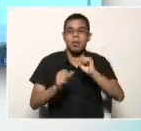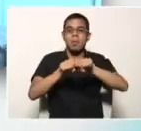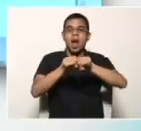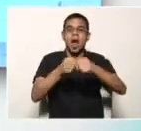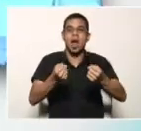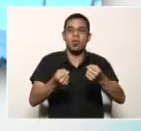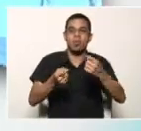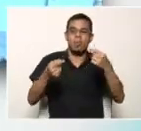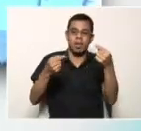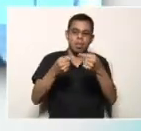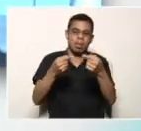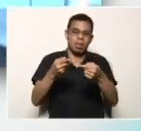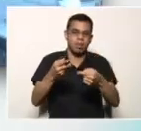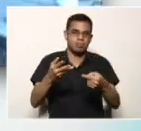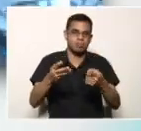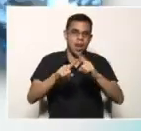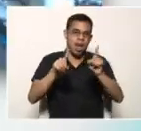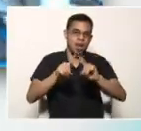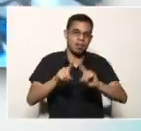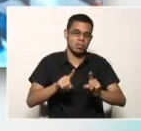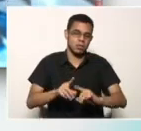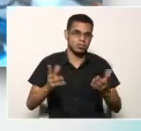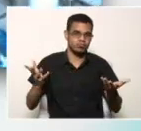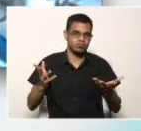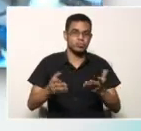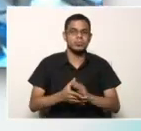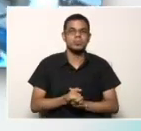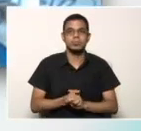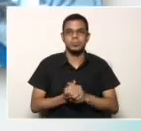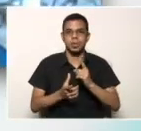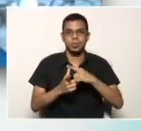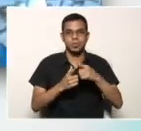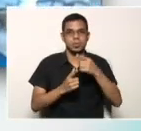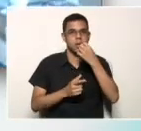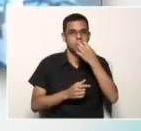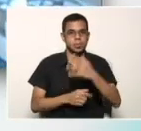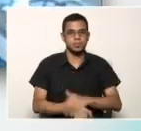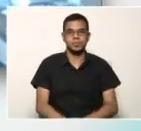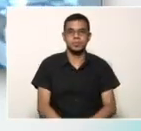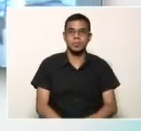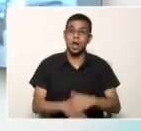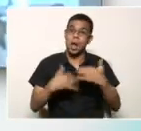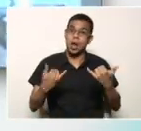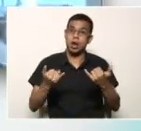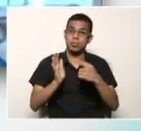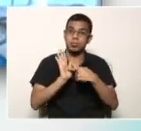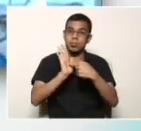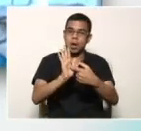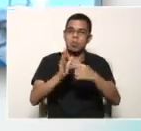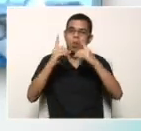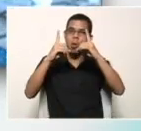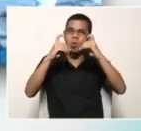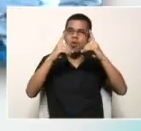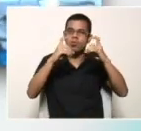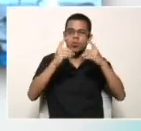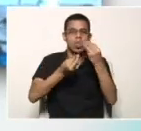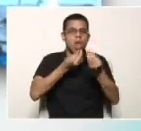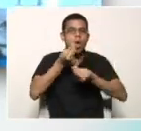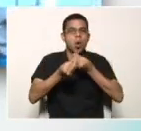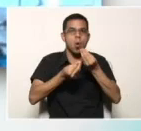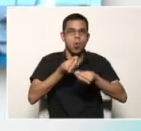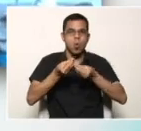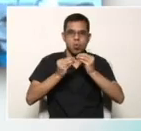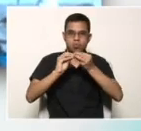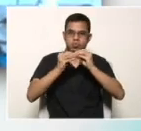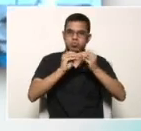artefacto, ¿sí? Entonces vamos a ver unas tomas, les voy a dejar unas fotos para que puedan ver cómo yo voy haciendo el...